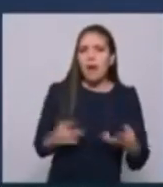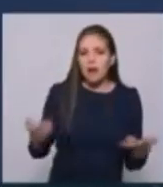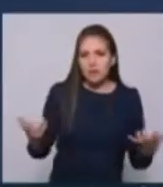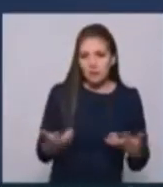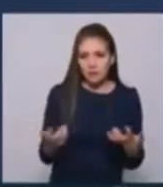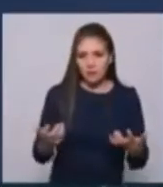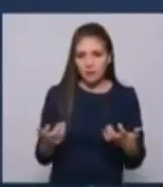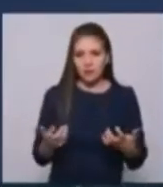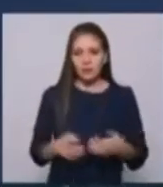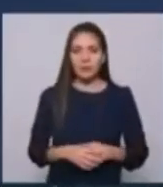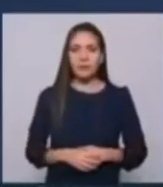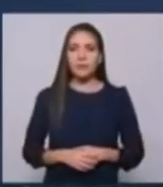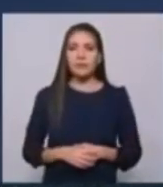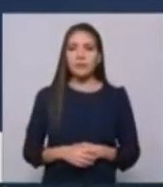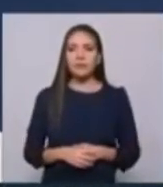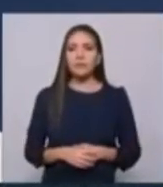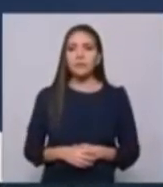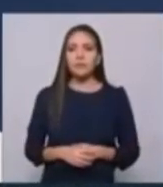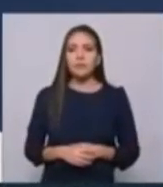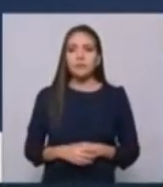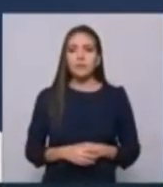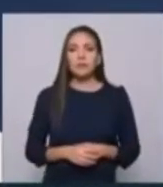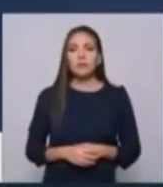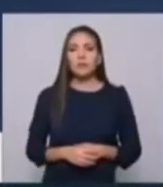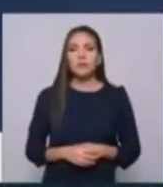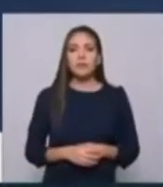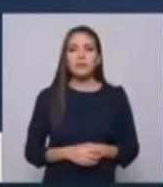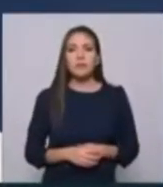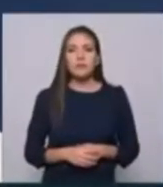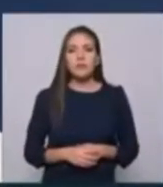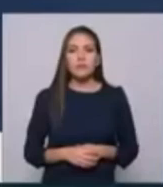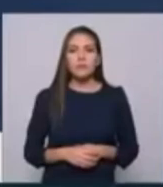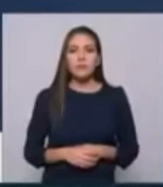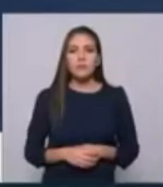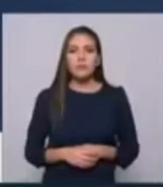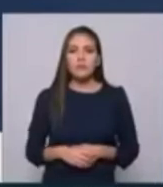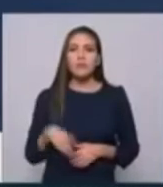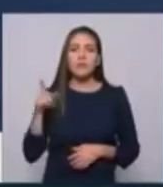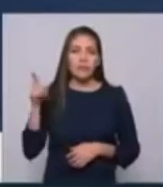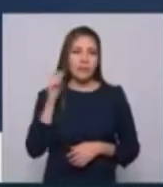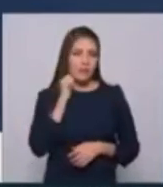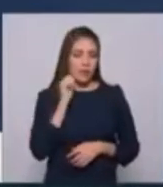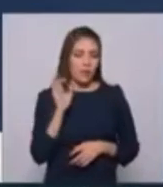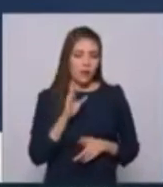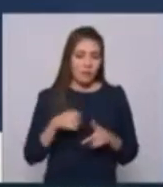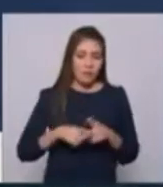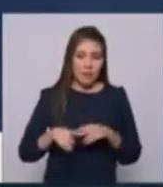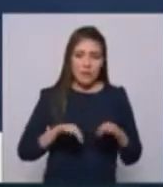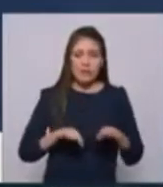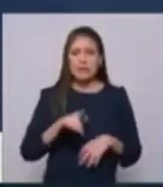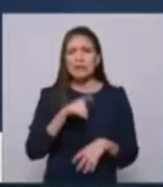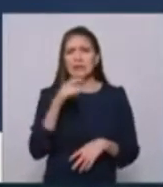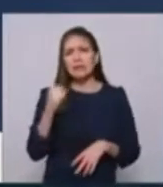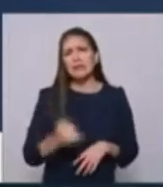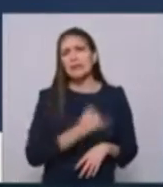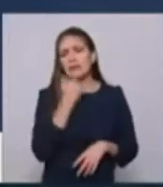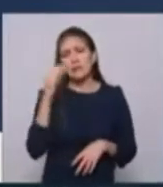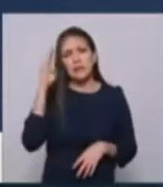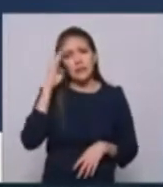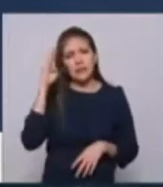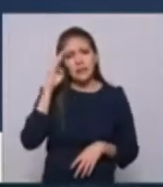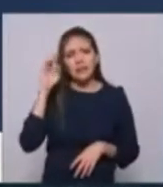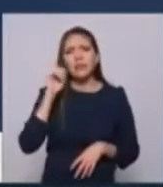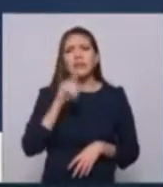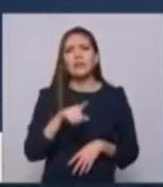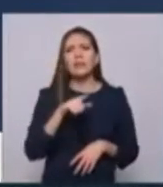por ejemplo, hubo un error garrafal en el Senado cuando se iniciaron los trabajos. Se unió la Comisión de Migración